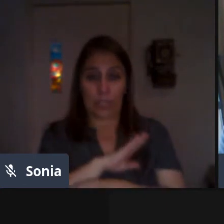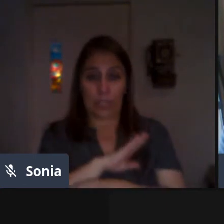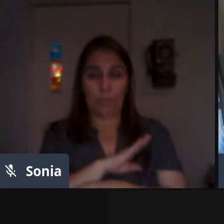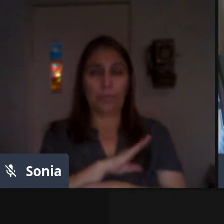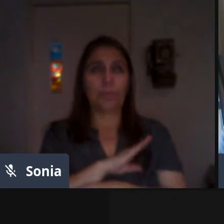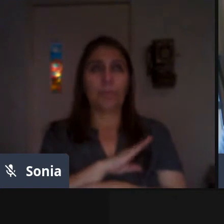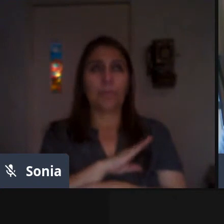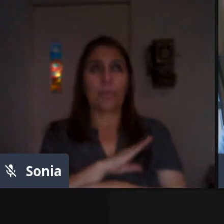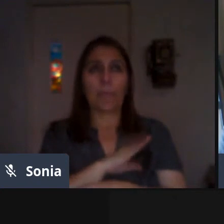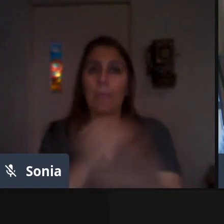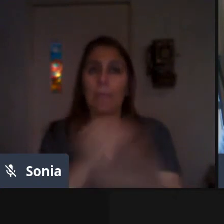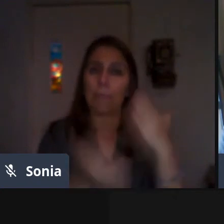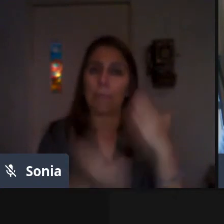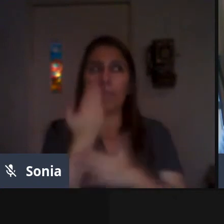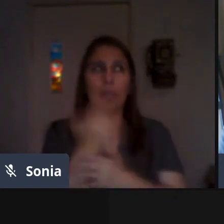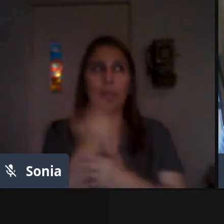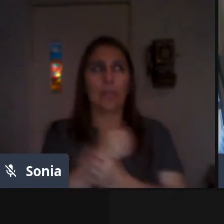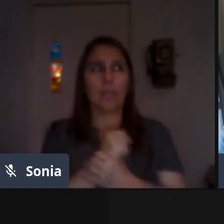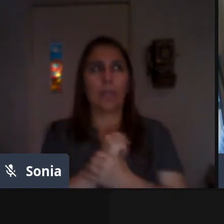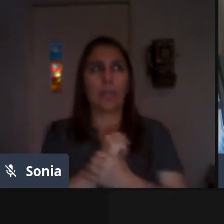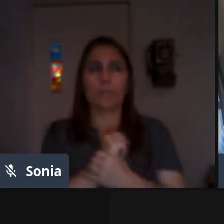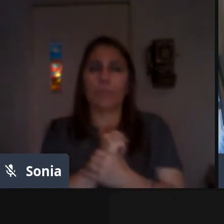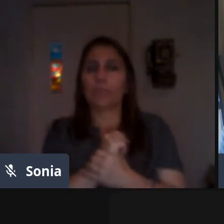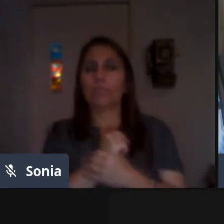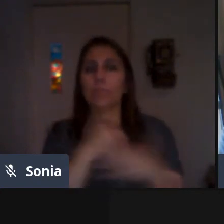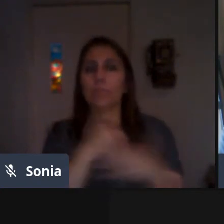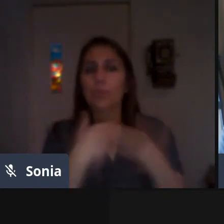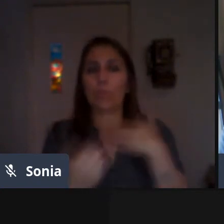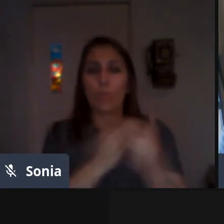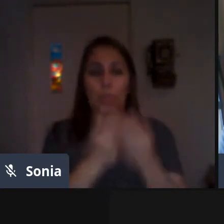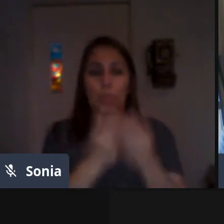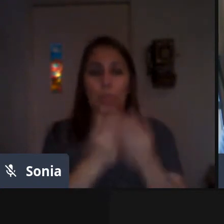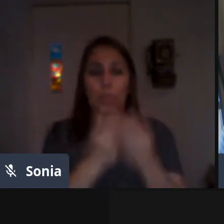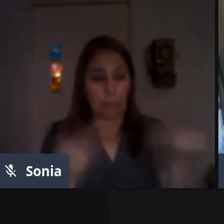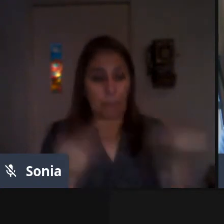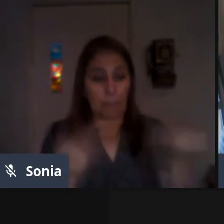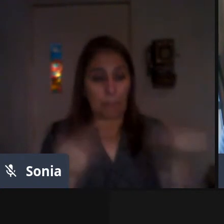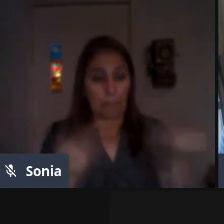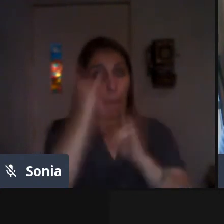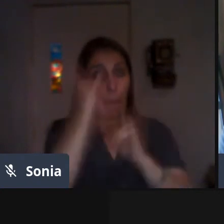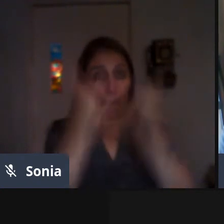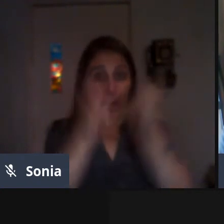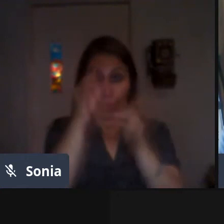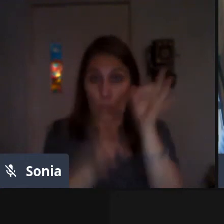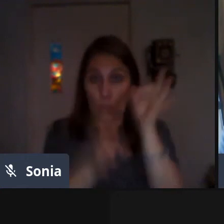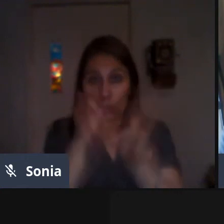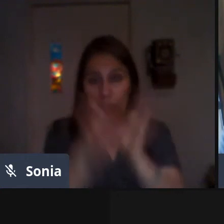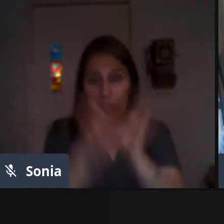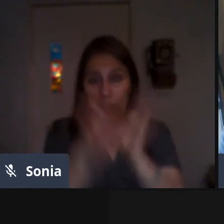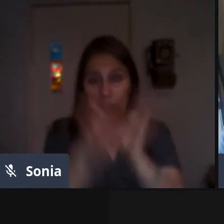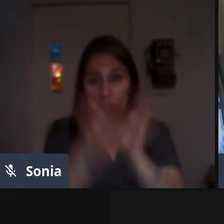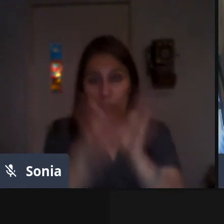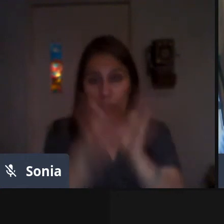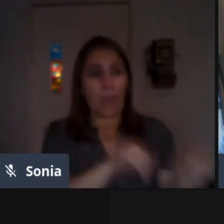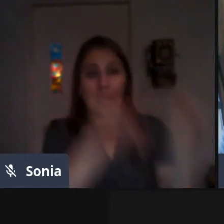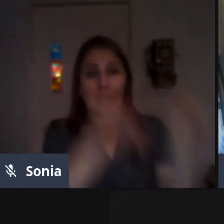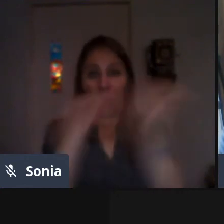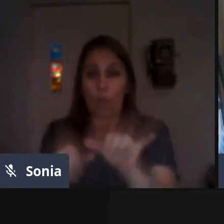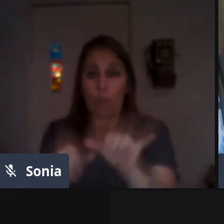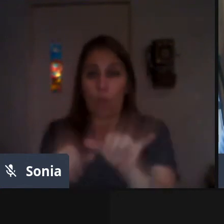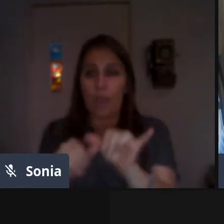decir bueno no importa que no sea este desaparecido el palacio de justicia pero es lo mismo que estaba pasando con los 'falsos positivos'